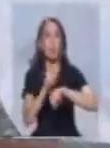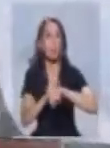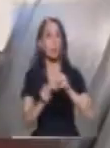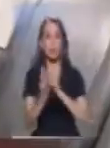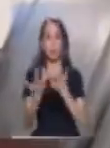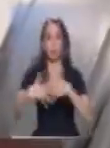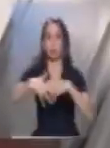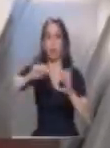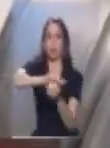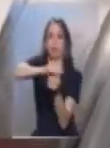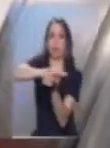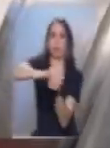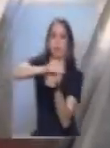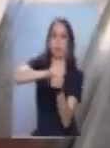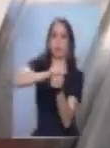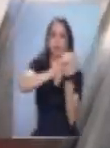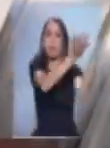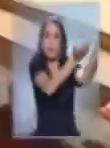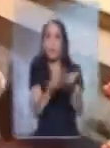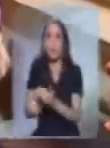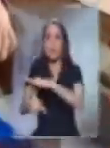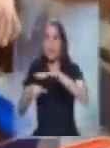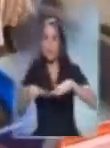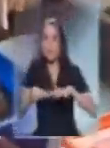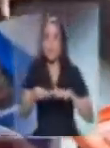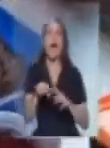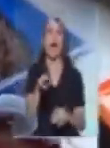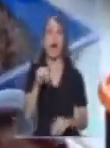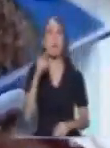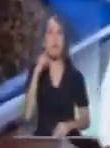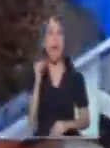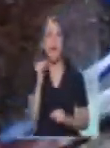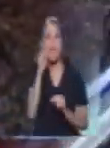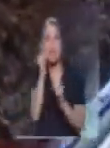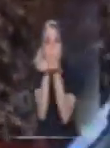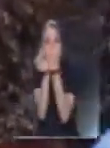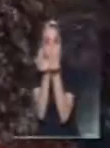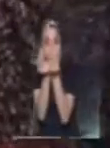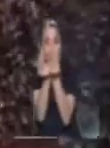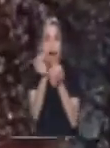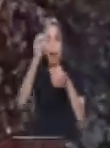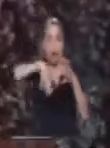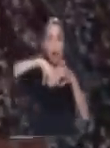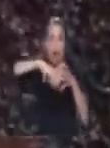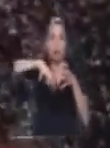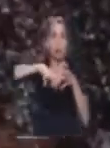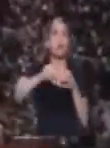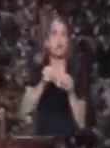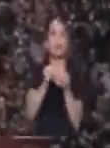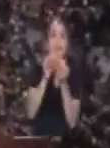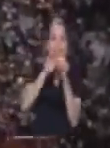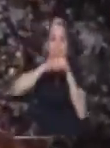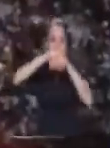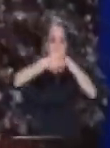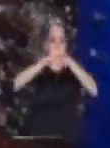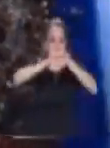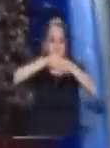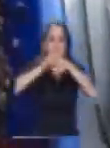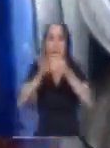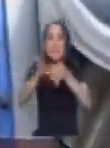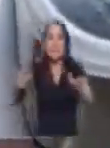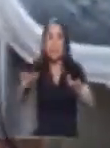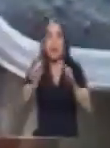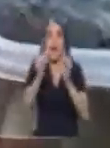nueva máquina que llegó a la isla, podemos ver cómo el maqui fue procesado y finalmente se separó parte de la pepa y el cuero y finalmente terminó